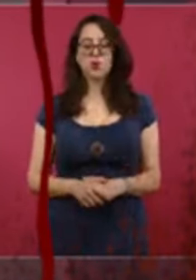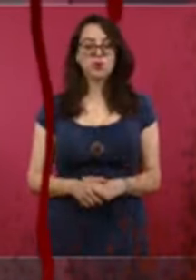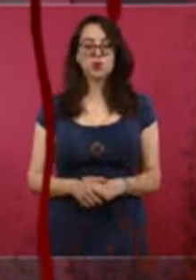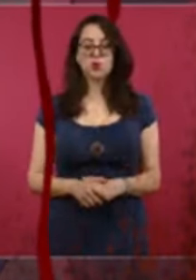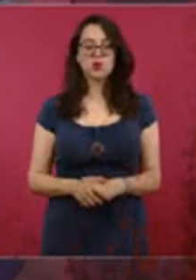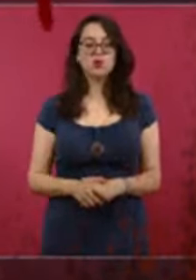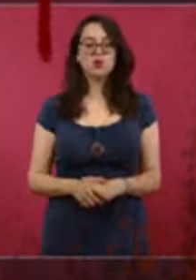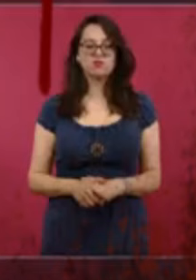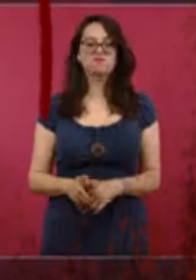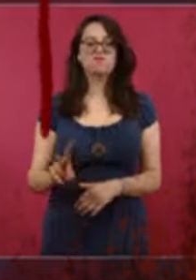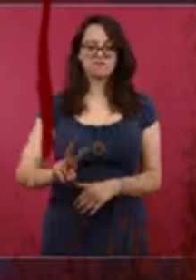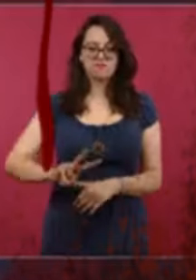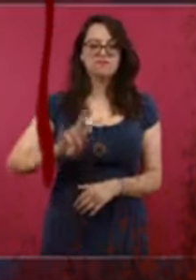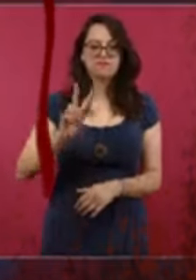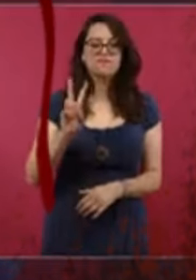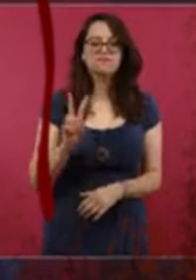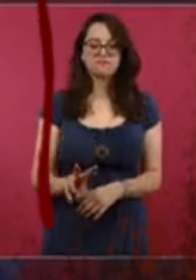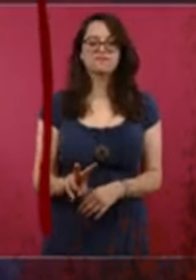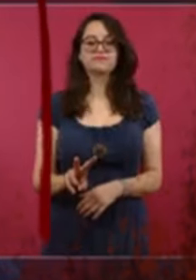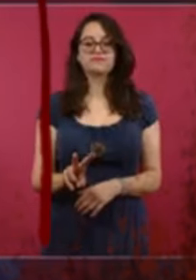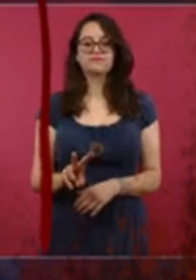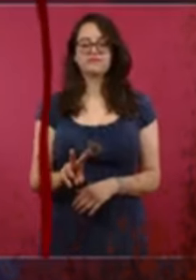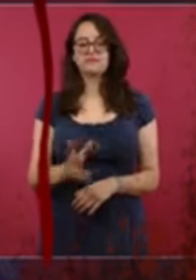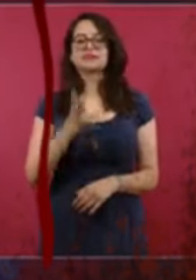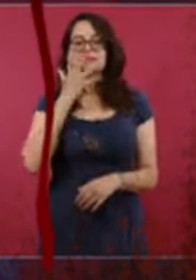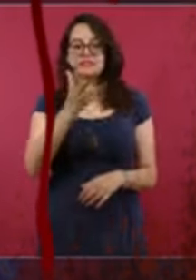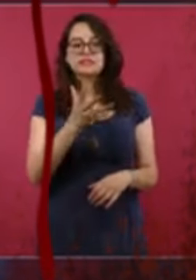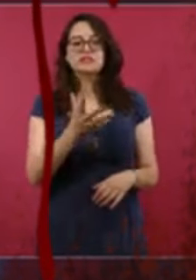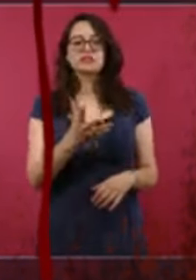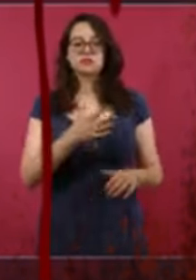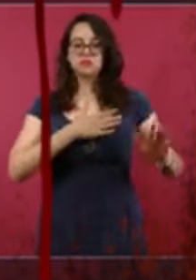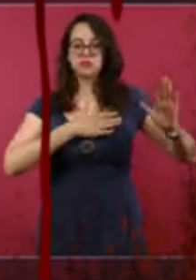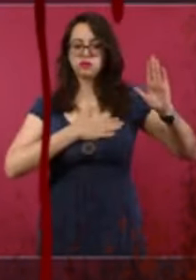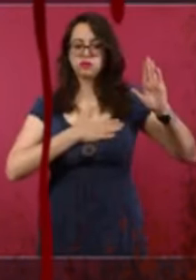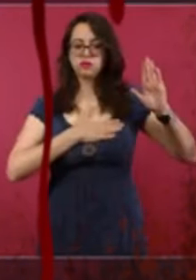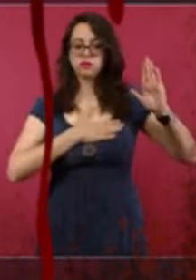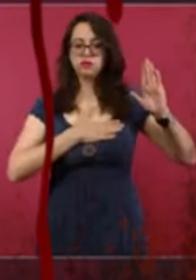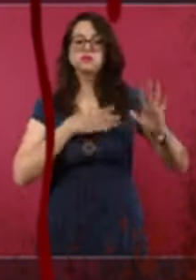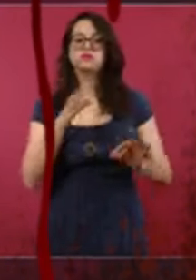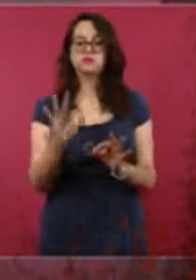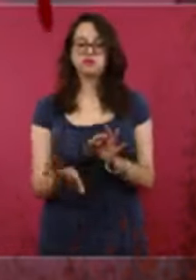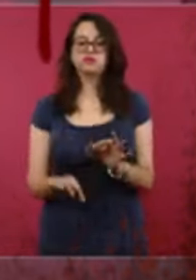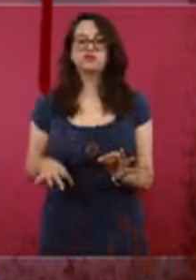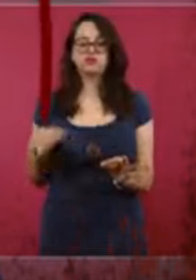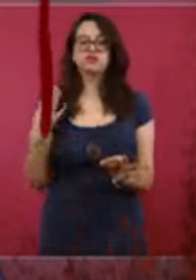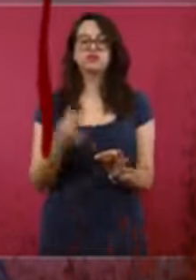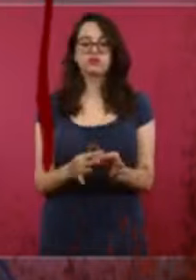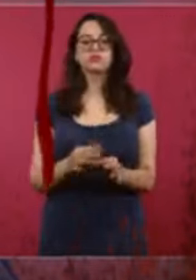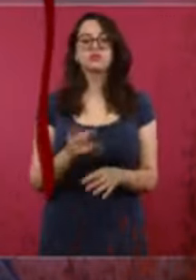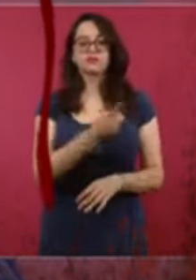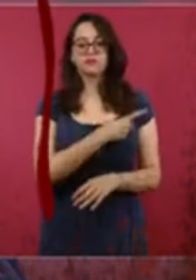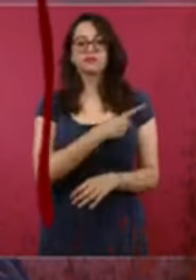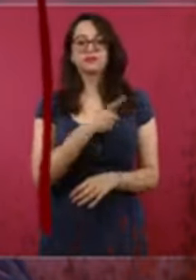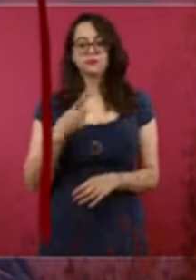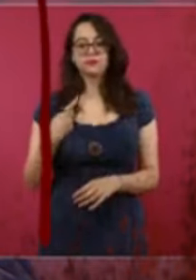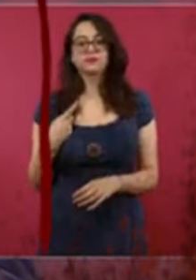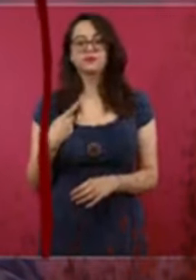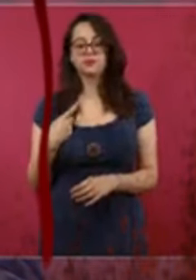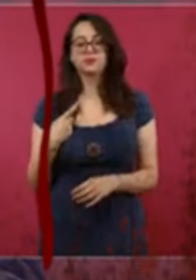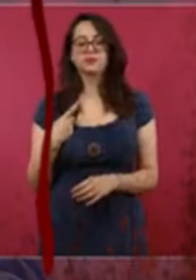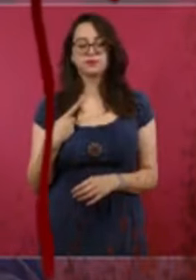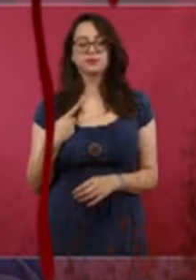91.4% de parecerse al sistema de salud de Dinamarca. Porque si no, de otra manera, está mintiendo. Así es que